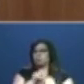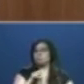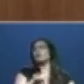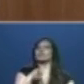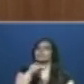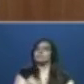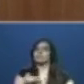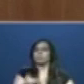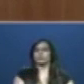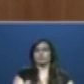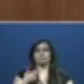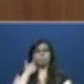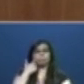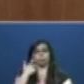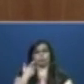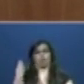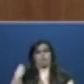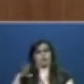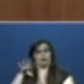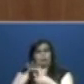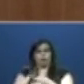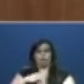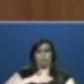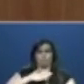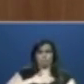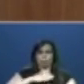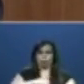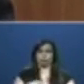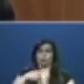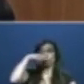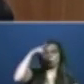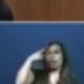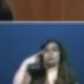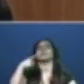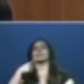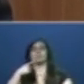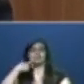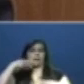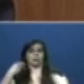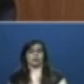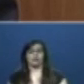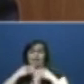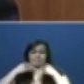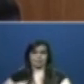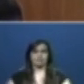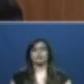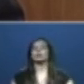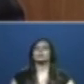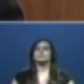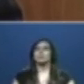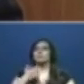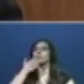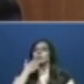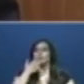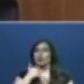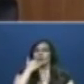destacado en la gestión de nuestro rico patrimonio cultural histórico y artístico de su trascendencia dan fe datos como las casi 800.000